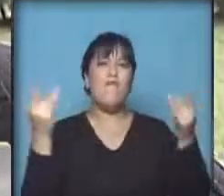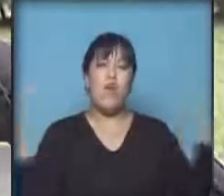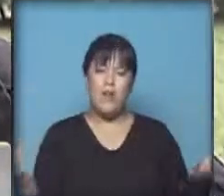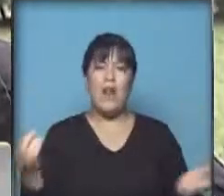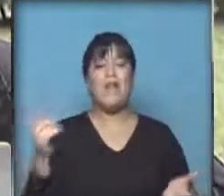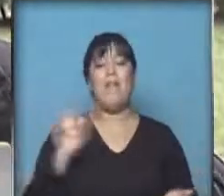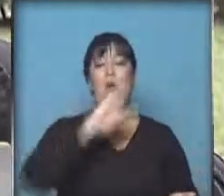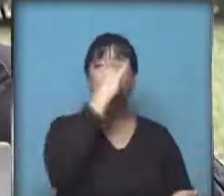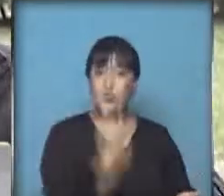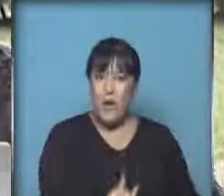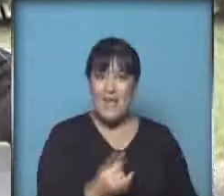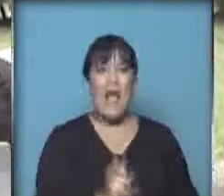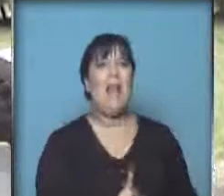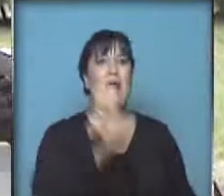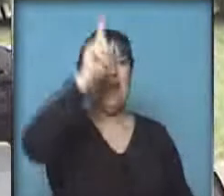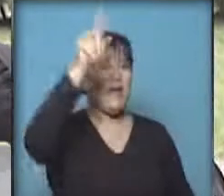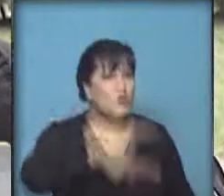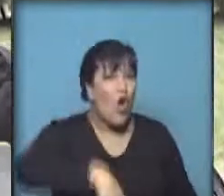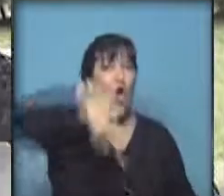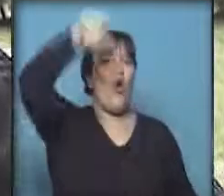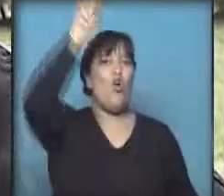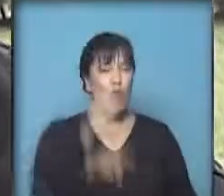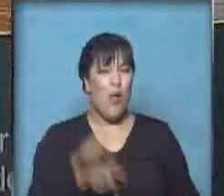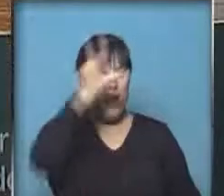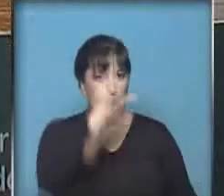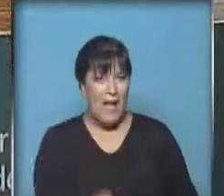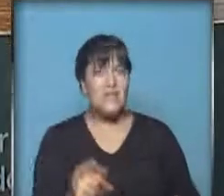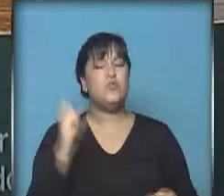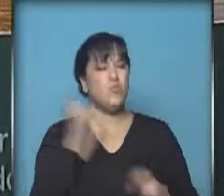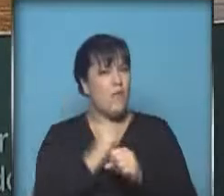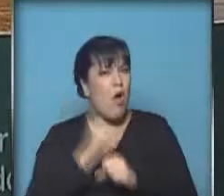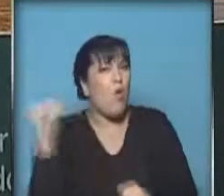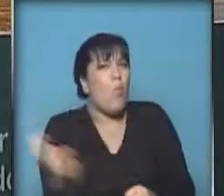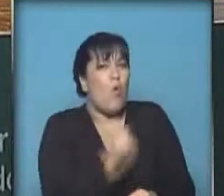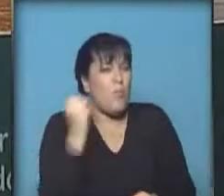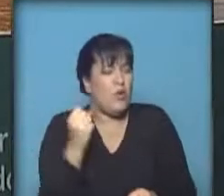Quiaca, que es un trabajo muy importante dentro de toda mi profesión, ¿no?